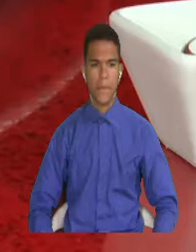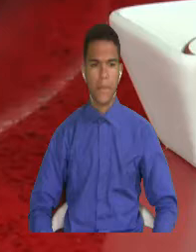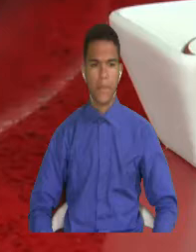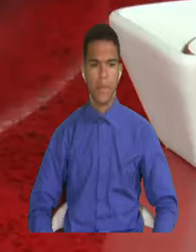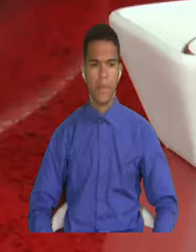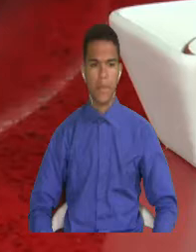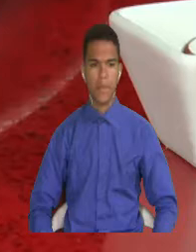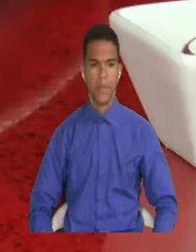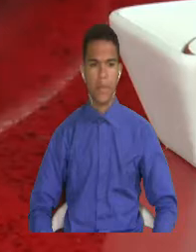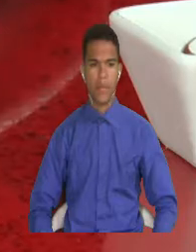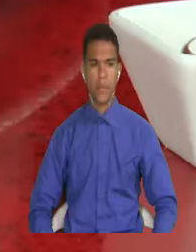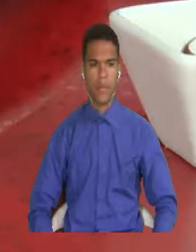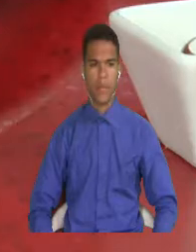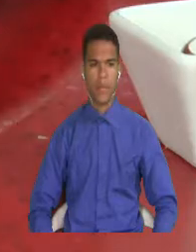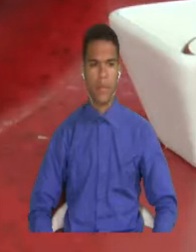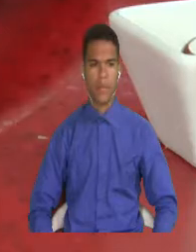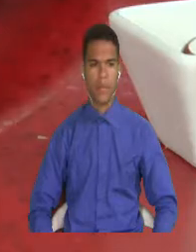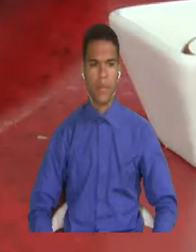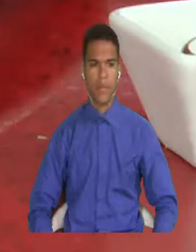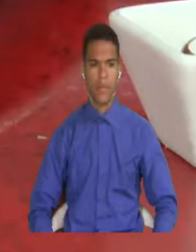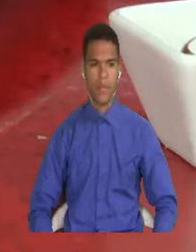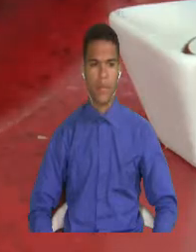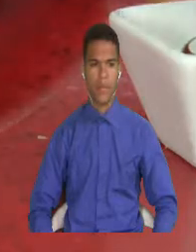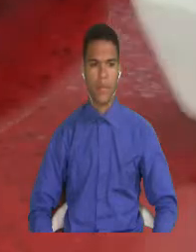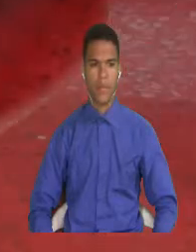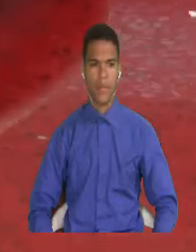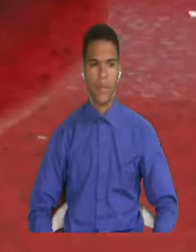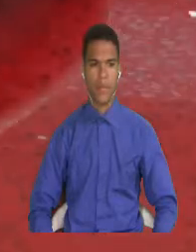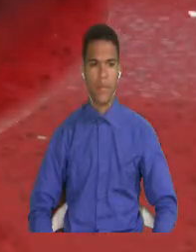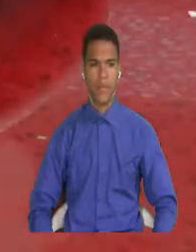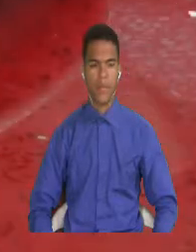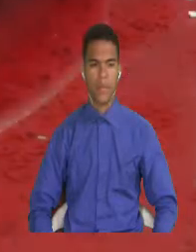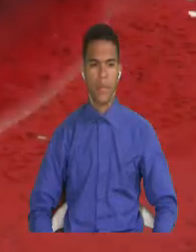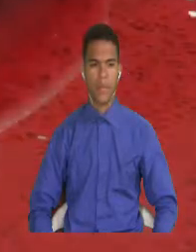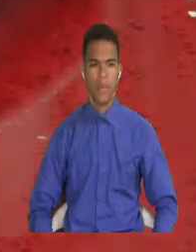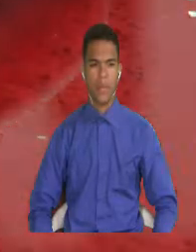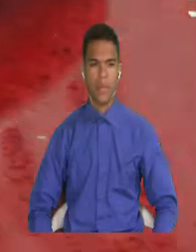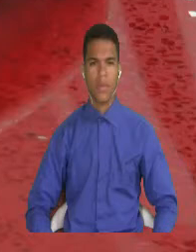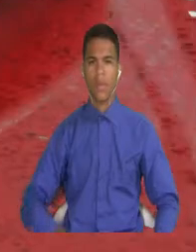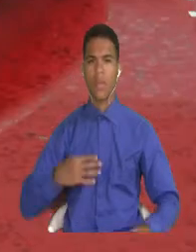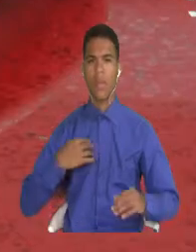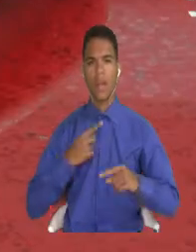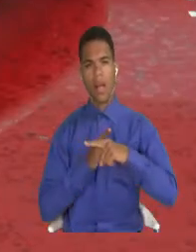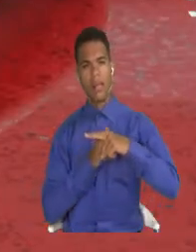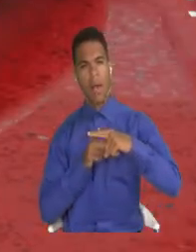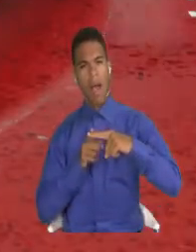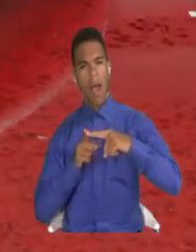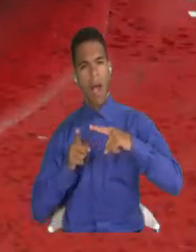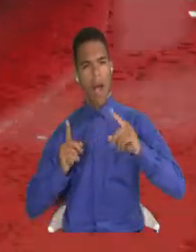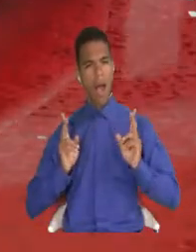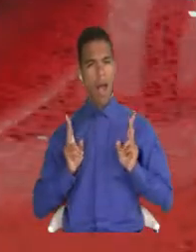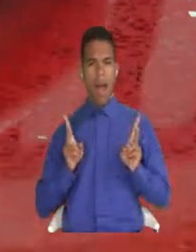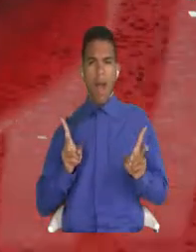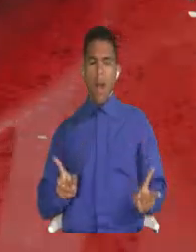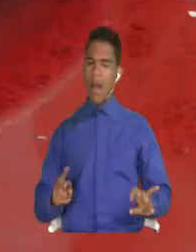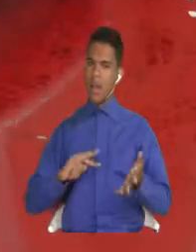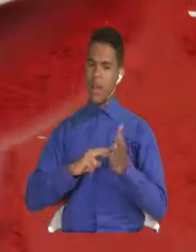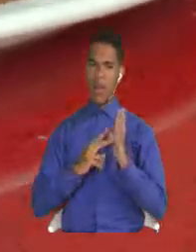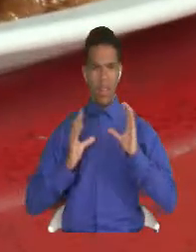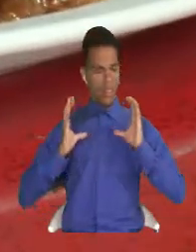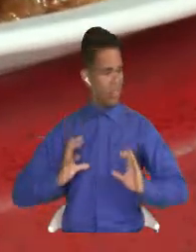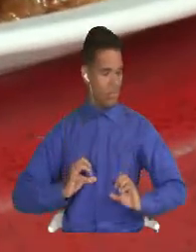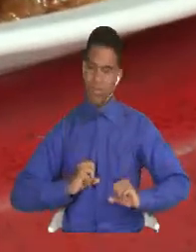Hoy me inspiré muchísimo, caramba. Uno cuando viene así descansadito, uno viene como... como...